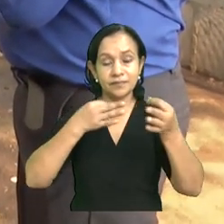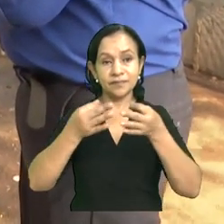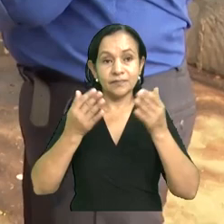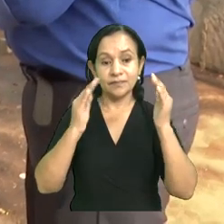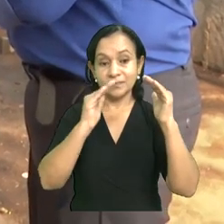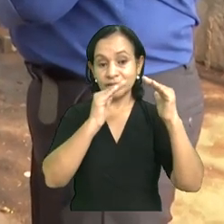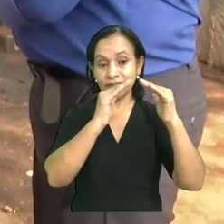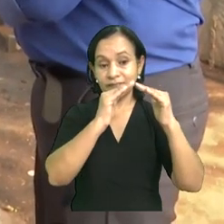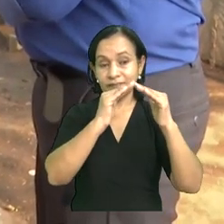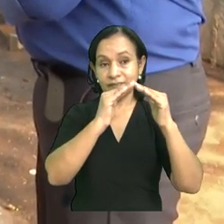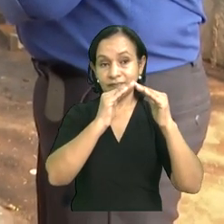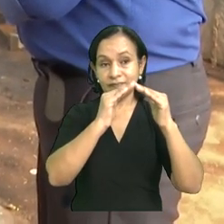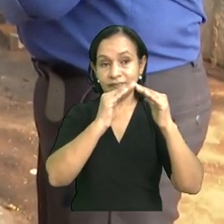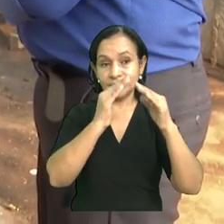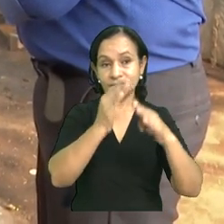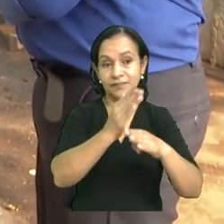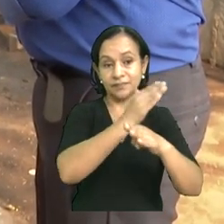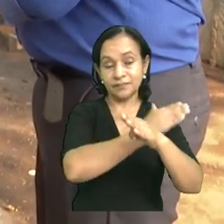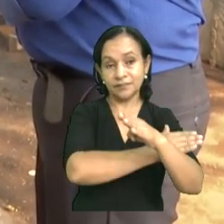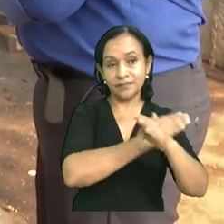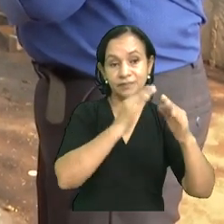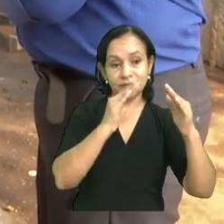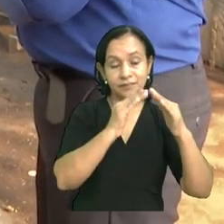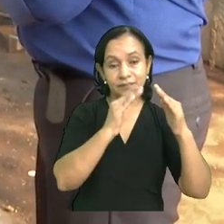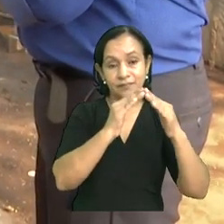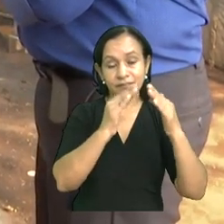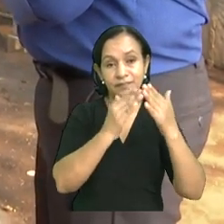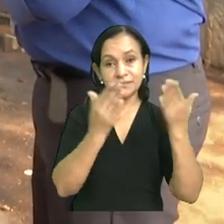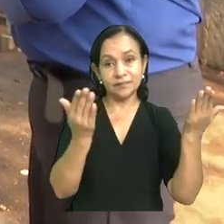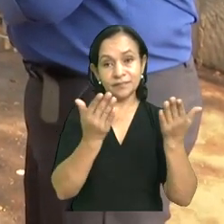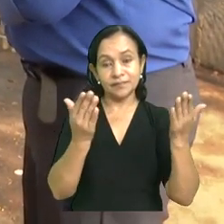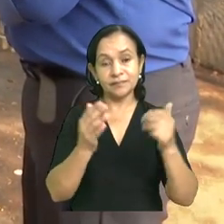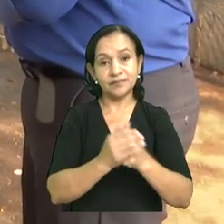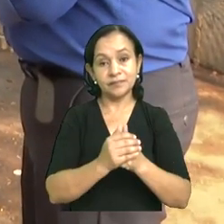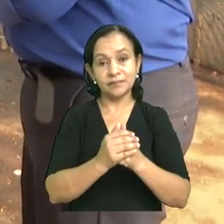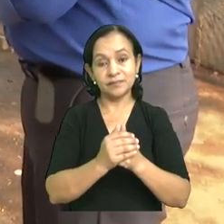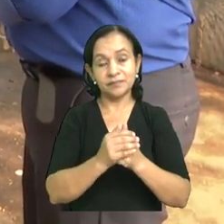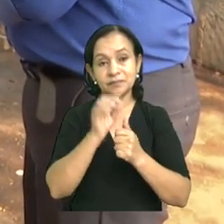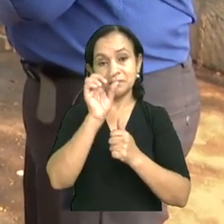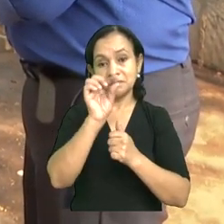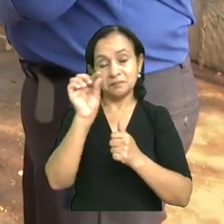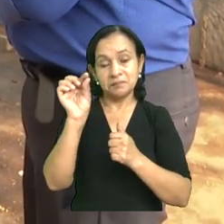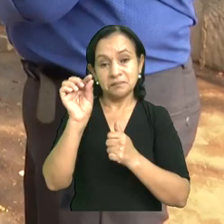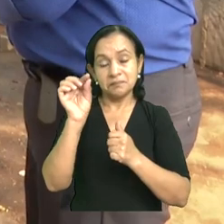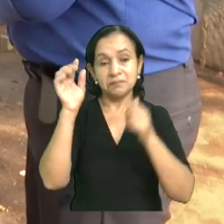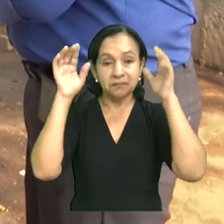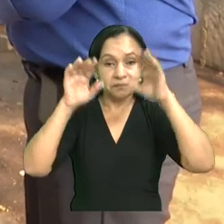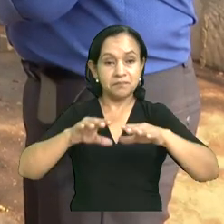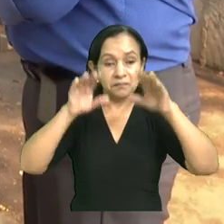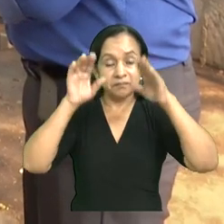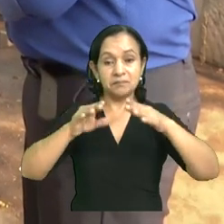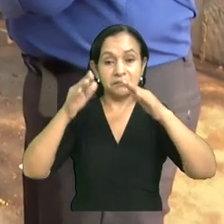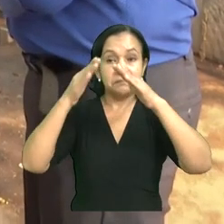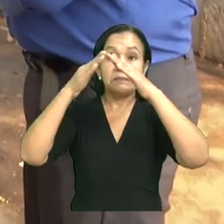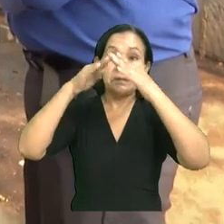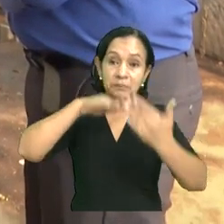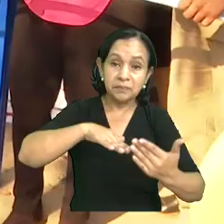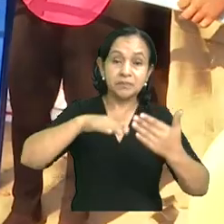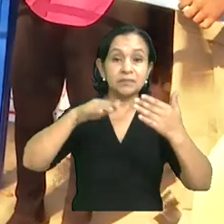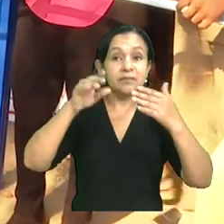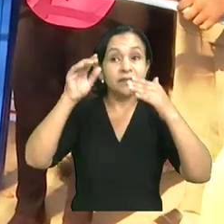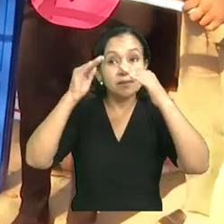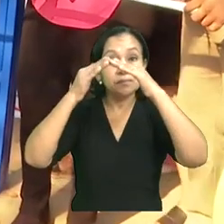casa ya no era funcional, pues otro invierno no aguantaba. Se iba a caer el